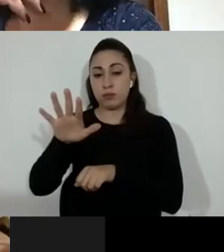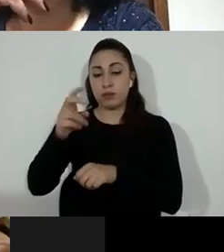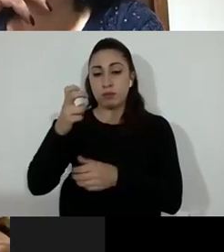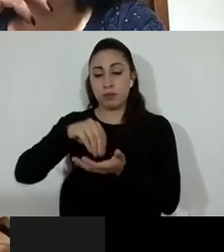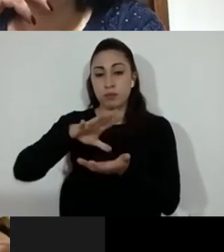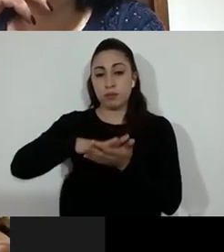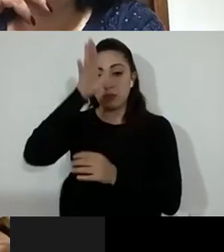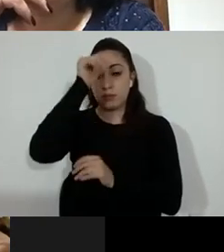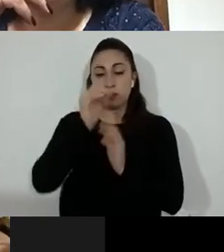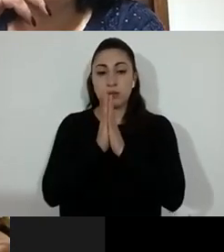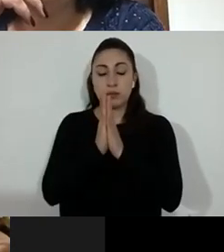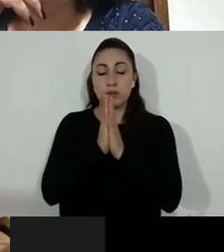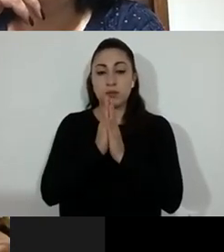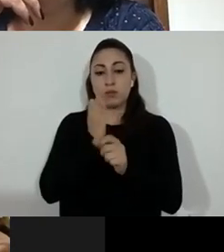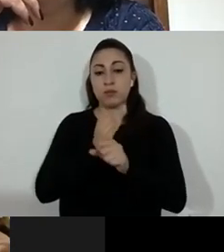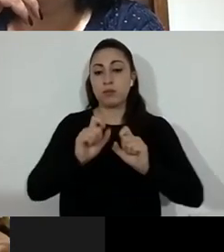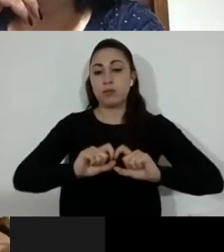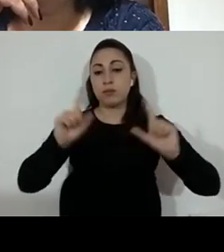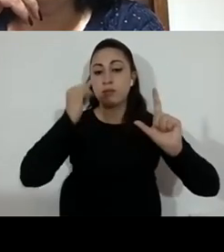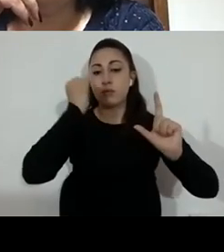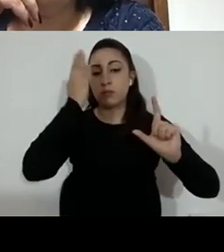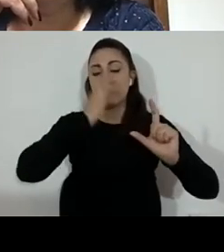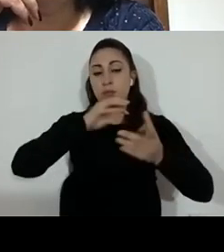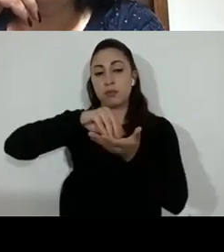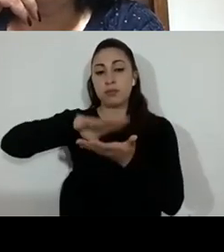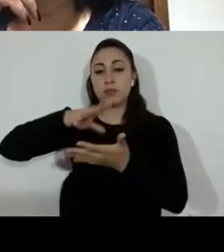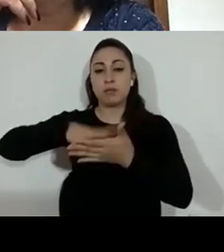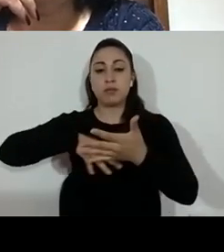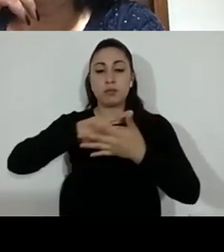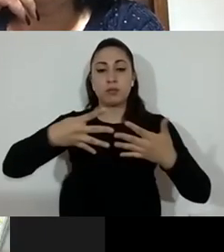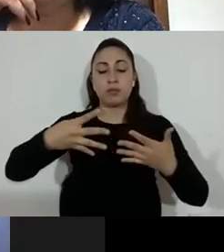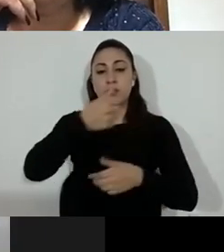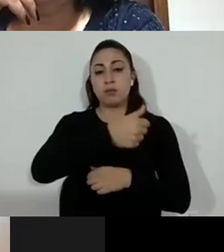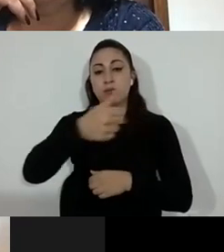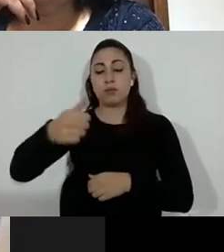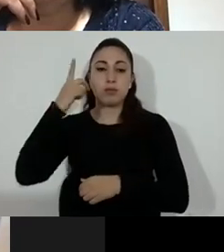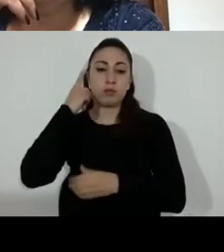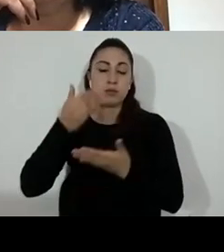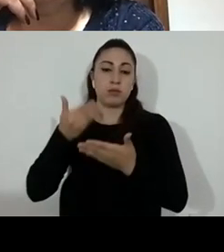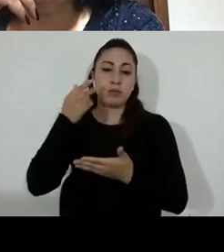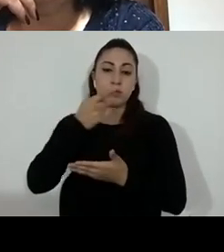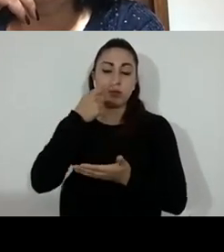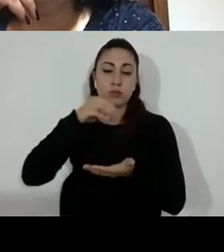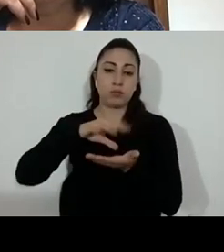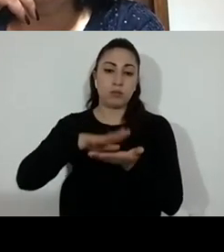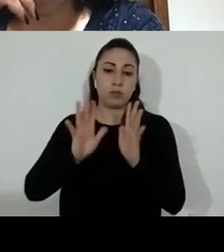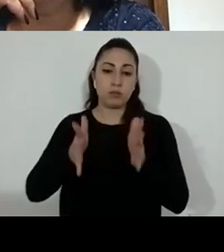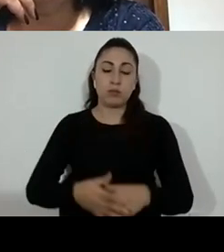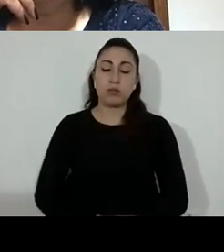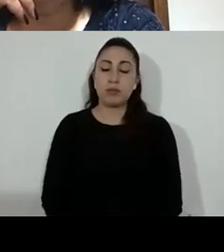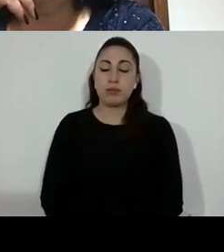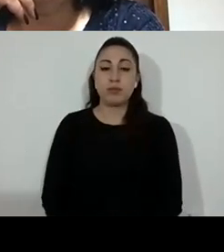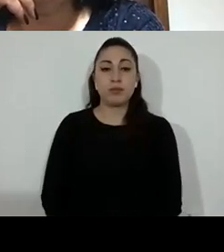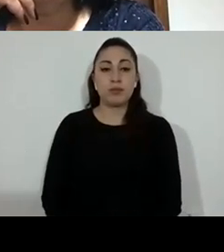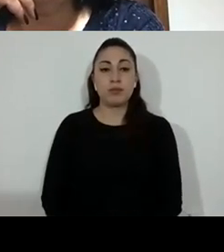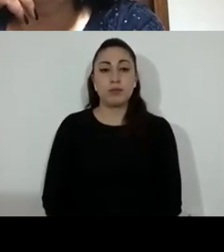citado, se proyectará en la pantalla el sentido de votación de cada una de las diputadas y diputados integrantes de ambas comisiones.